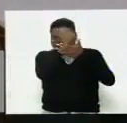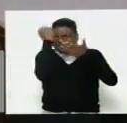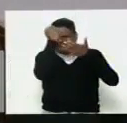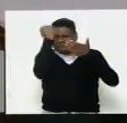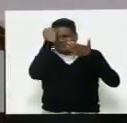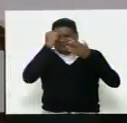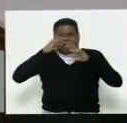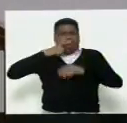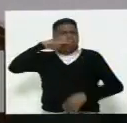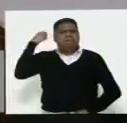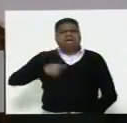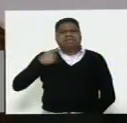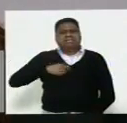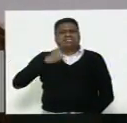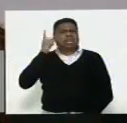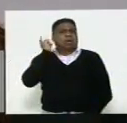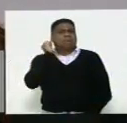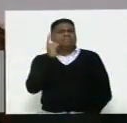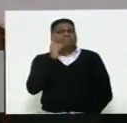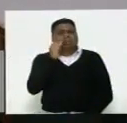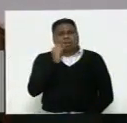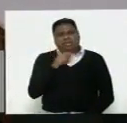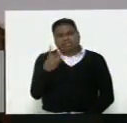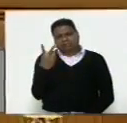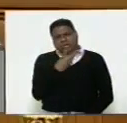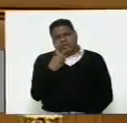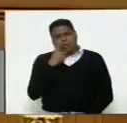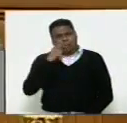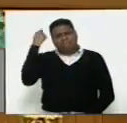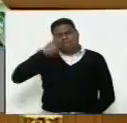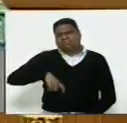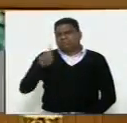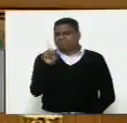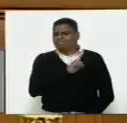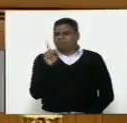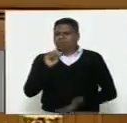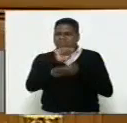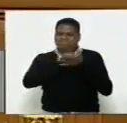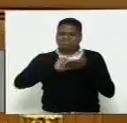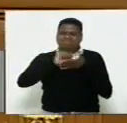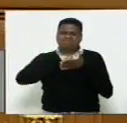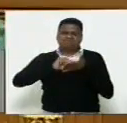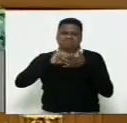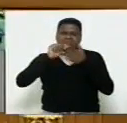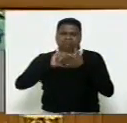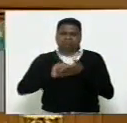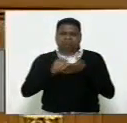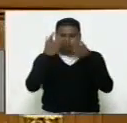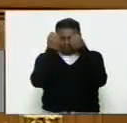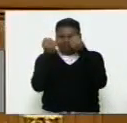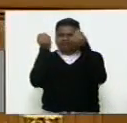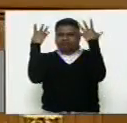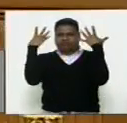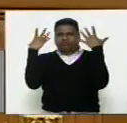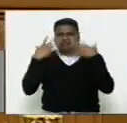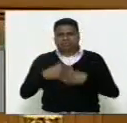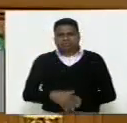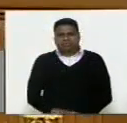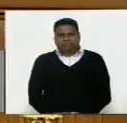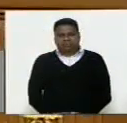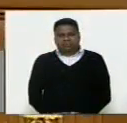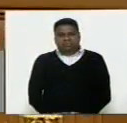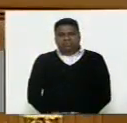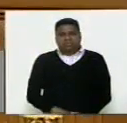las mujeres y de los hombres. Los llamo a estudiar. Cuando Chávez dijo